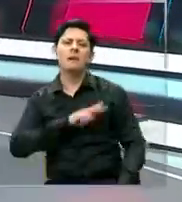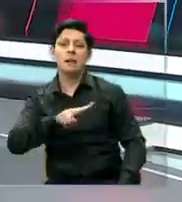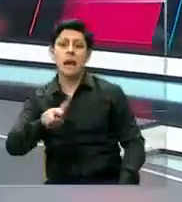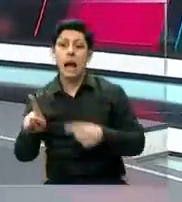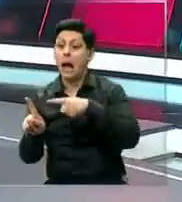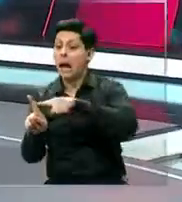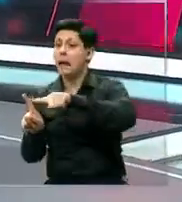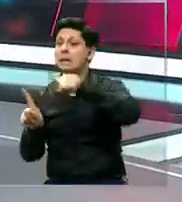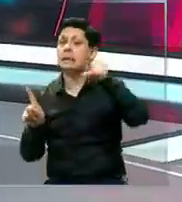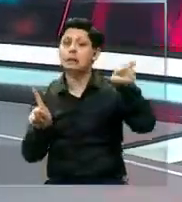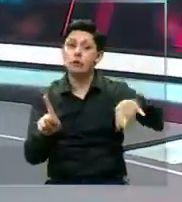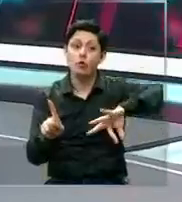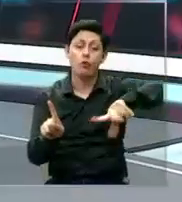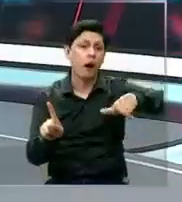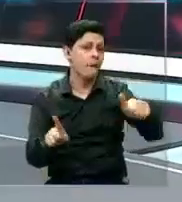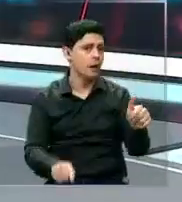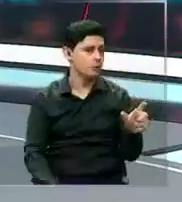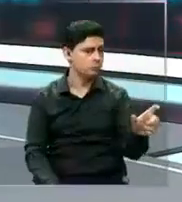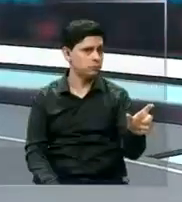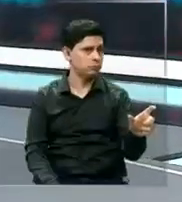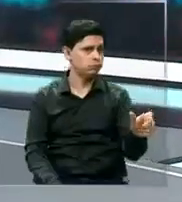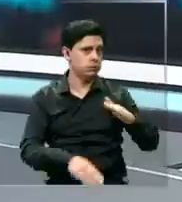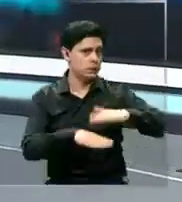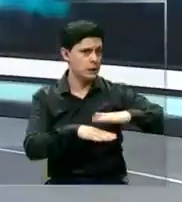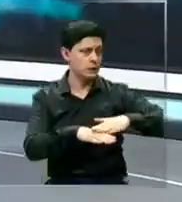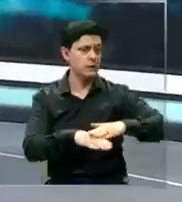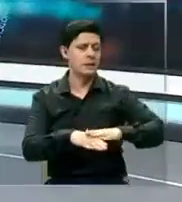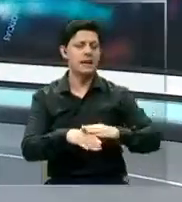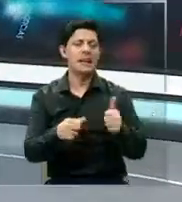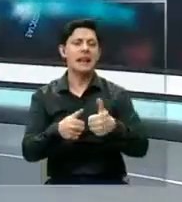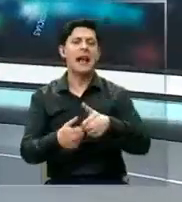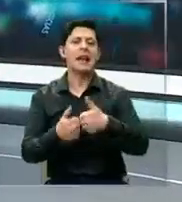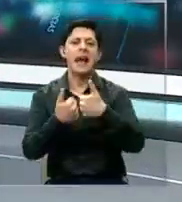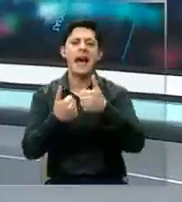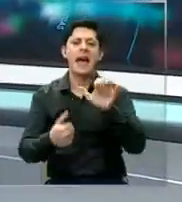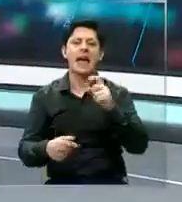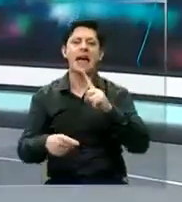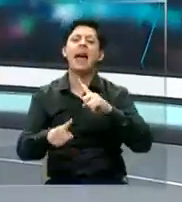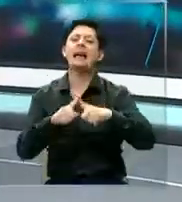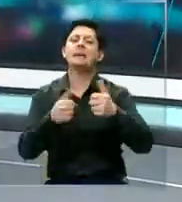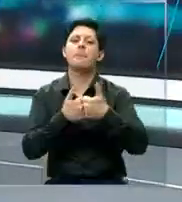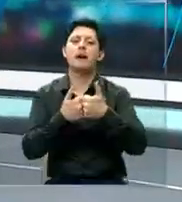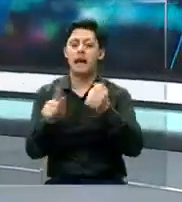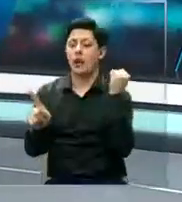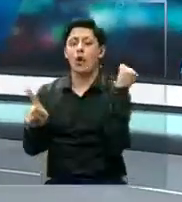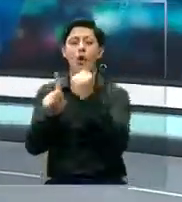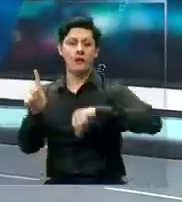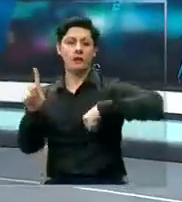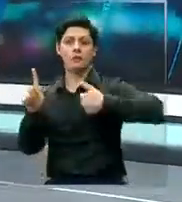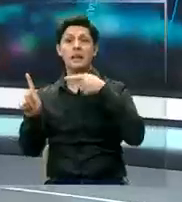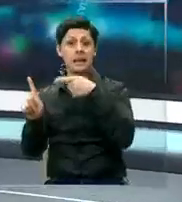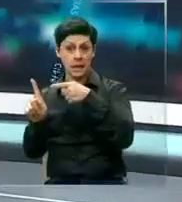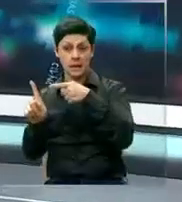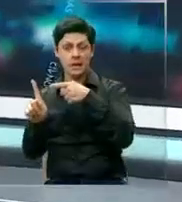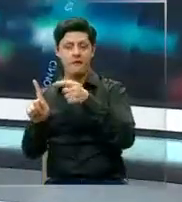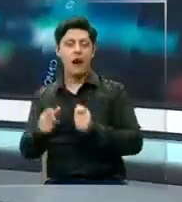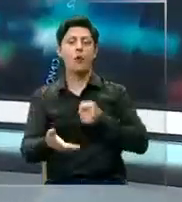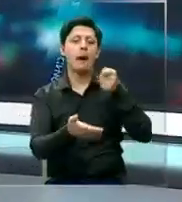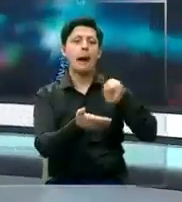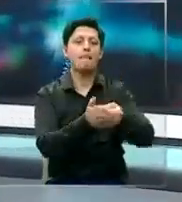de crédito. El principal sospechoso de su muerte sería expareja de una de las víctimas. El joven asesinado habría comprado más